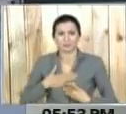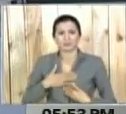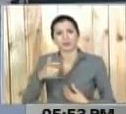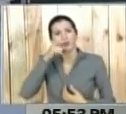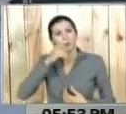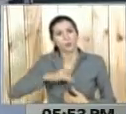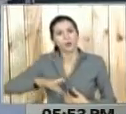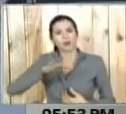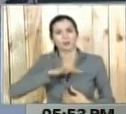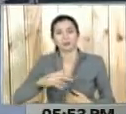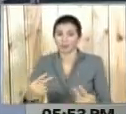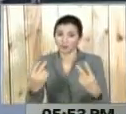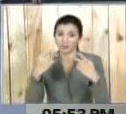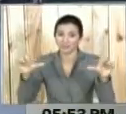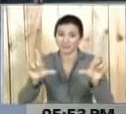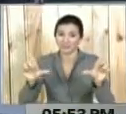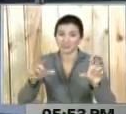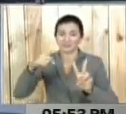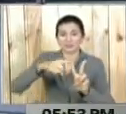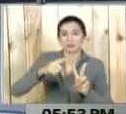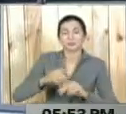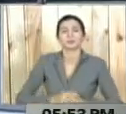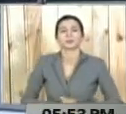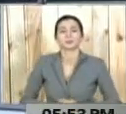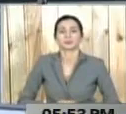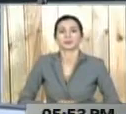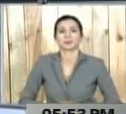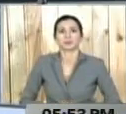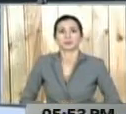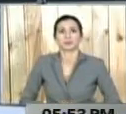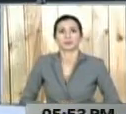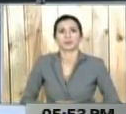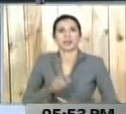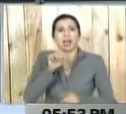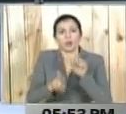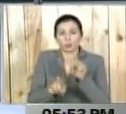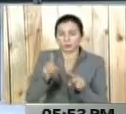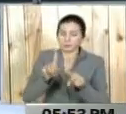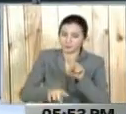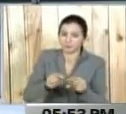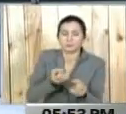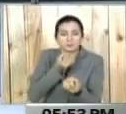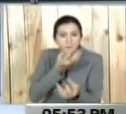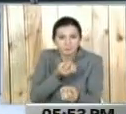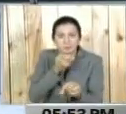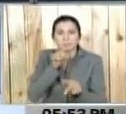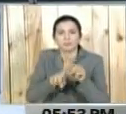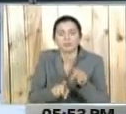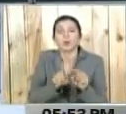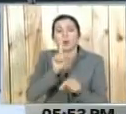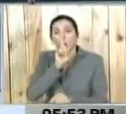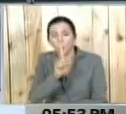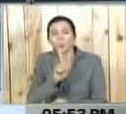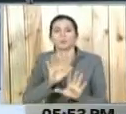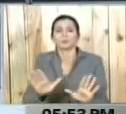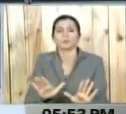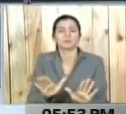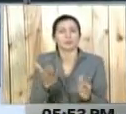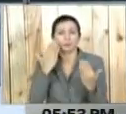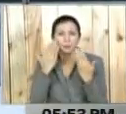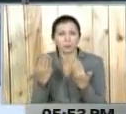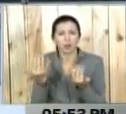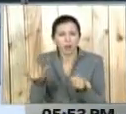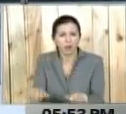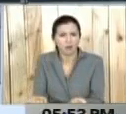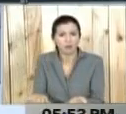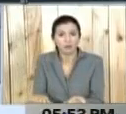nos ven a través de la pantalla mencionada en televisión. Gracias. Algunas ponderaciones, ¿no? Una es que lo que se está cosechando